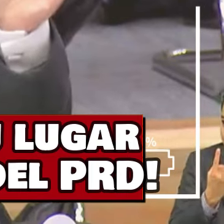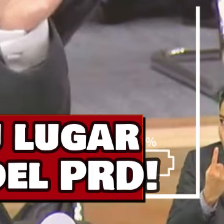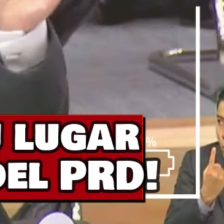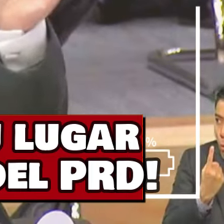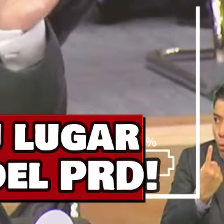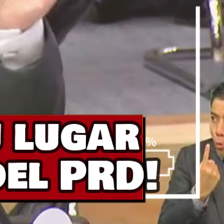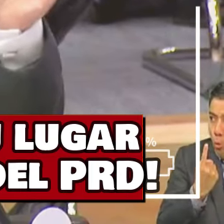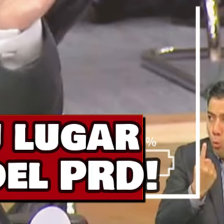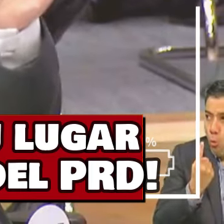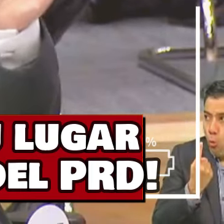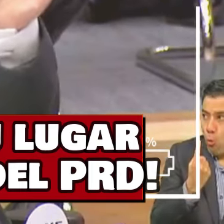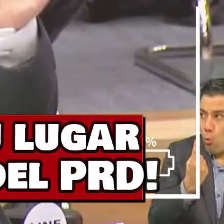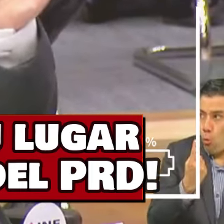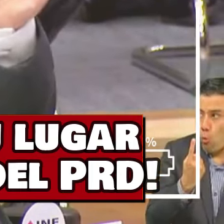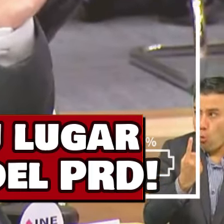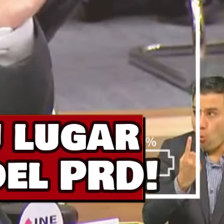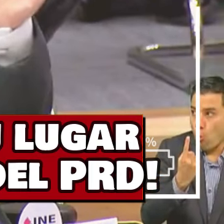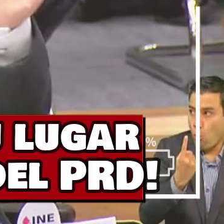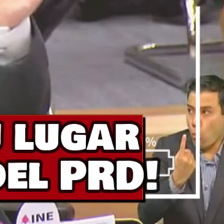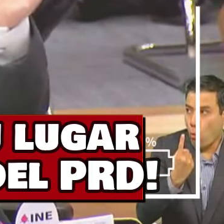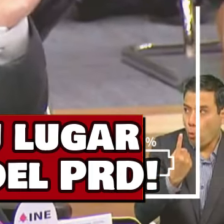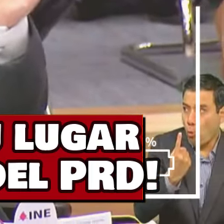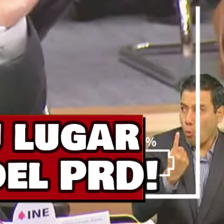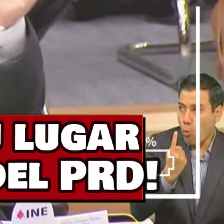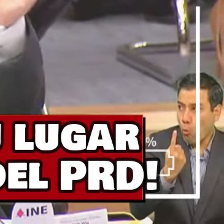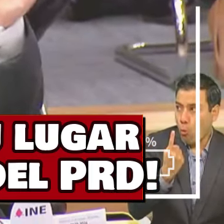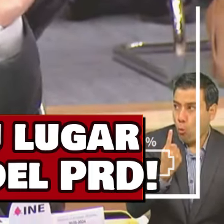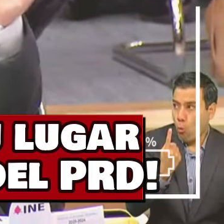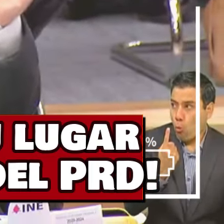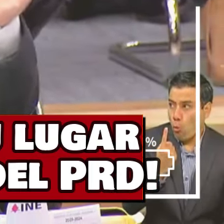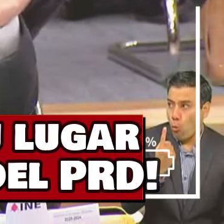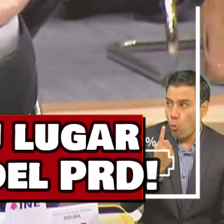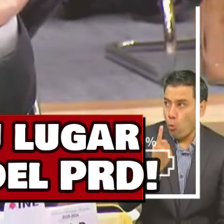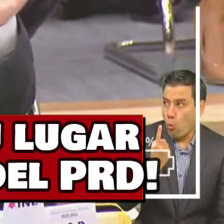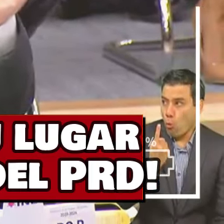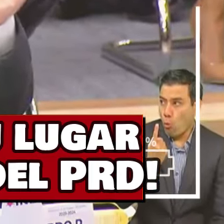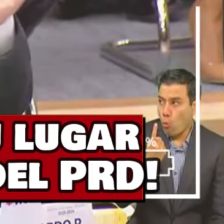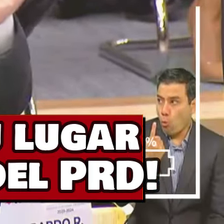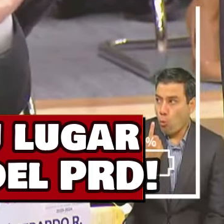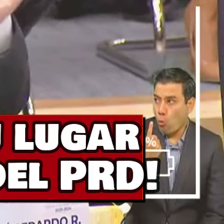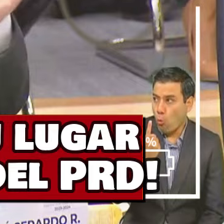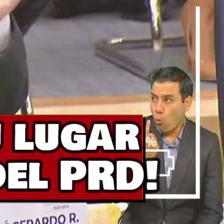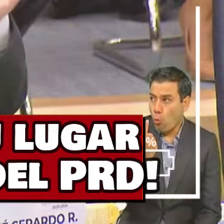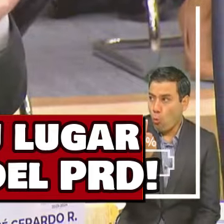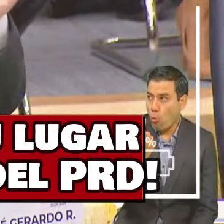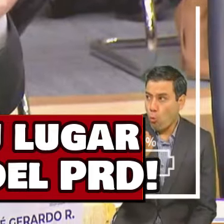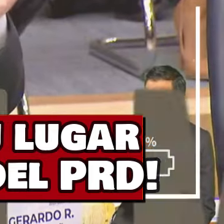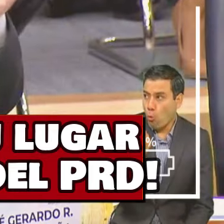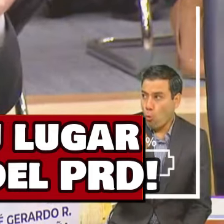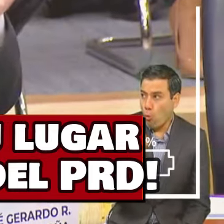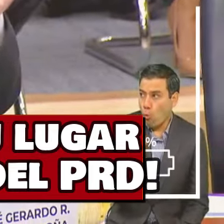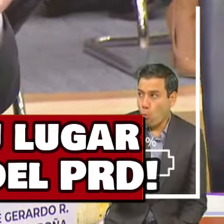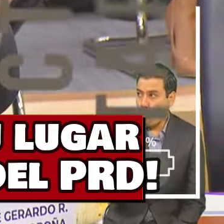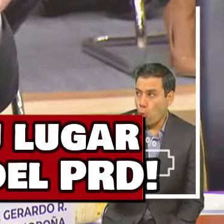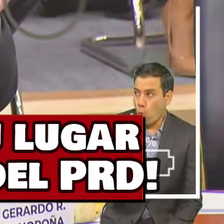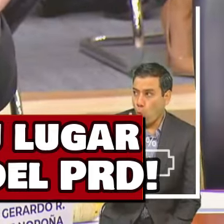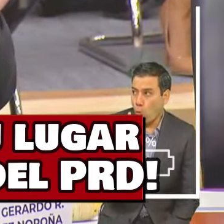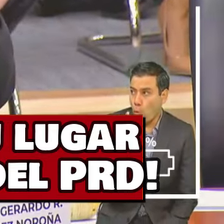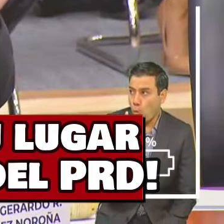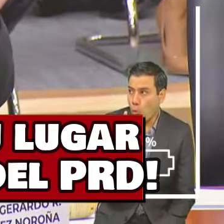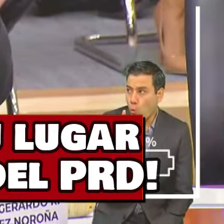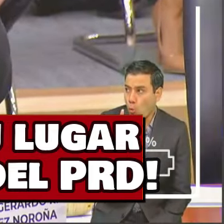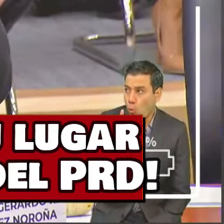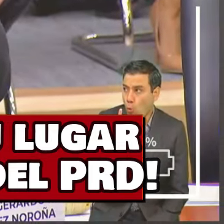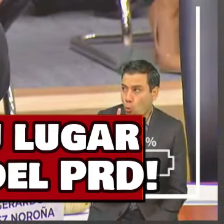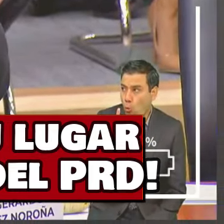Tras oírlo, el representante del PT, Gerardo Fernández Noroña, coincide con el consejero Ukif y expresa su preocupación por